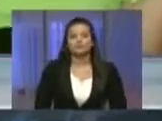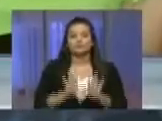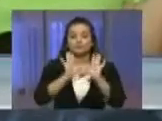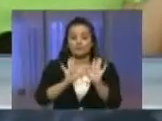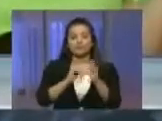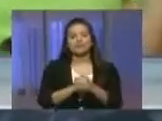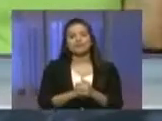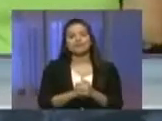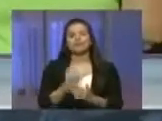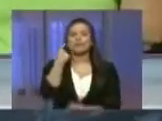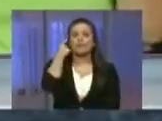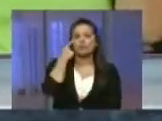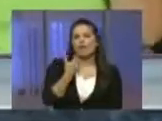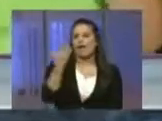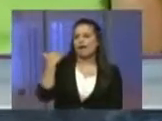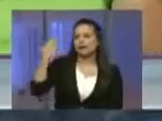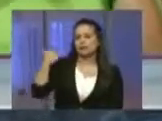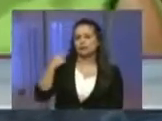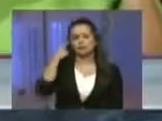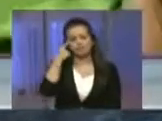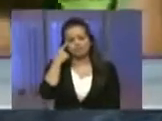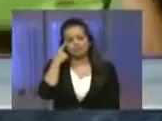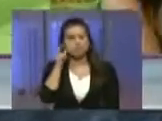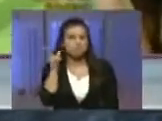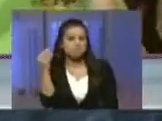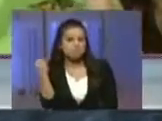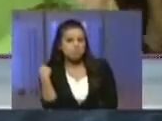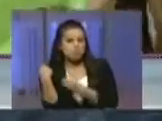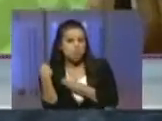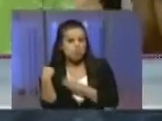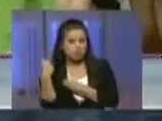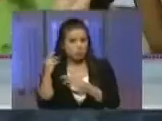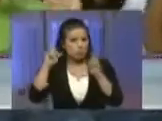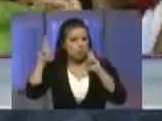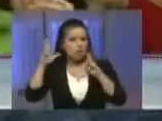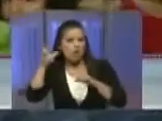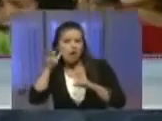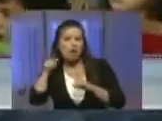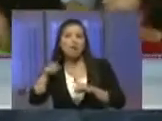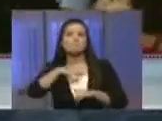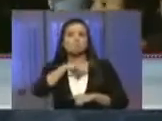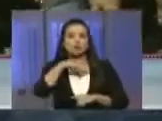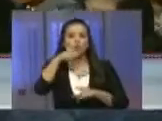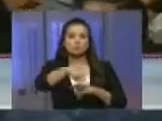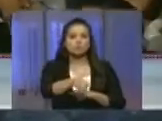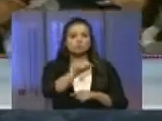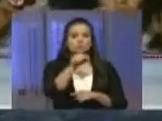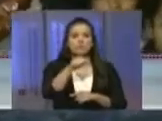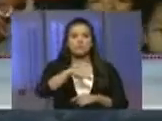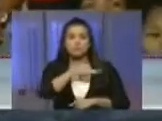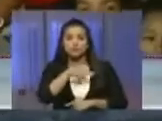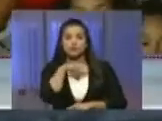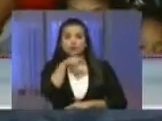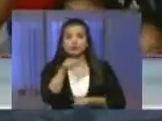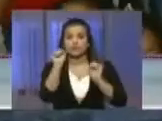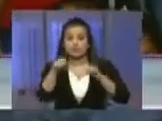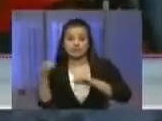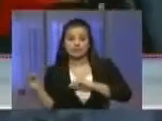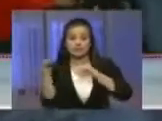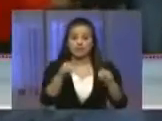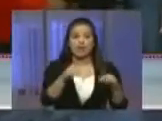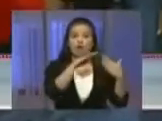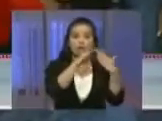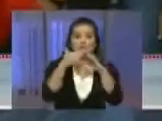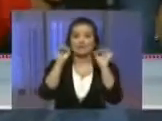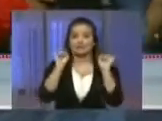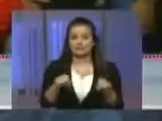escuchamos que esta gran misión iba a llegar esta gran misión barrio tricolor iba a llegar a nuestra